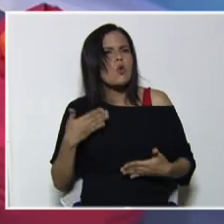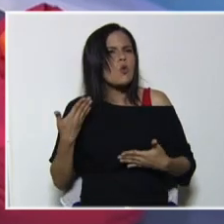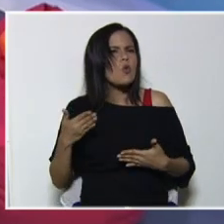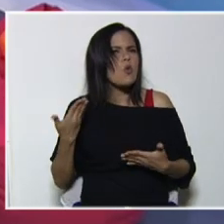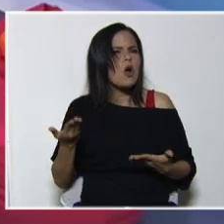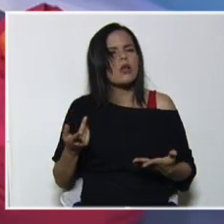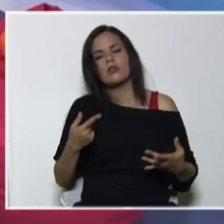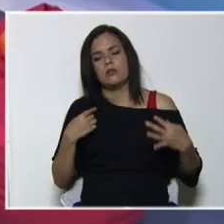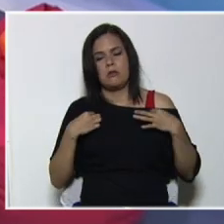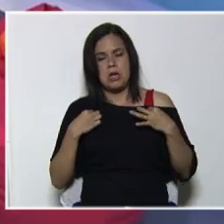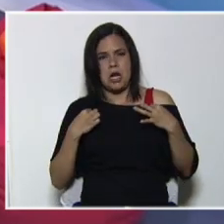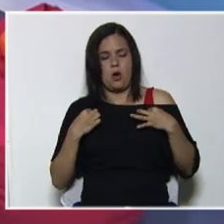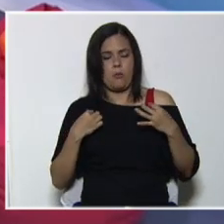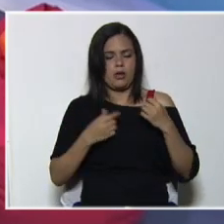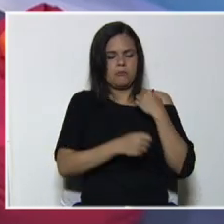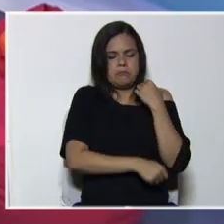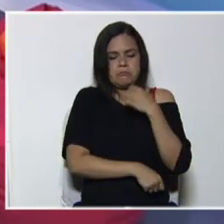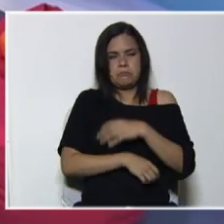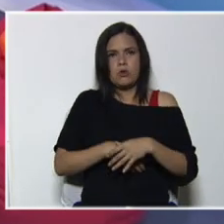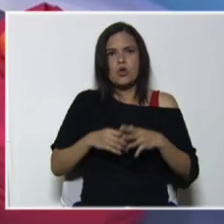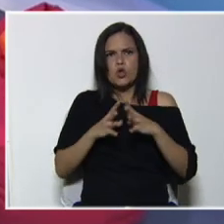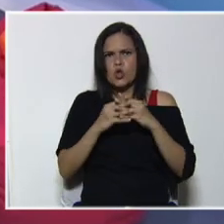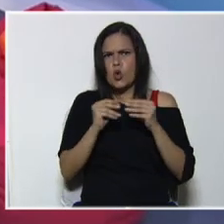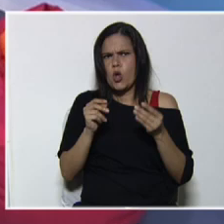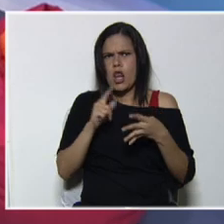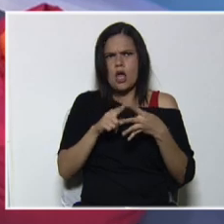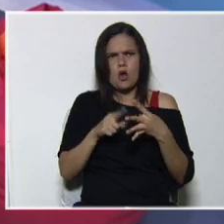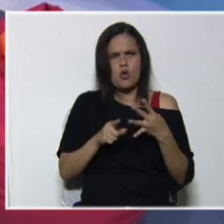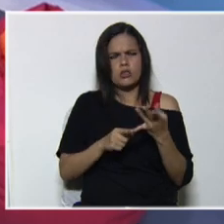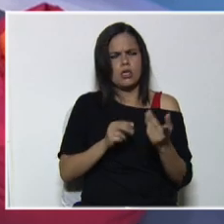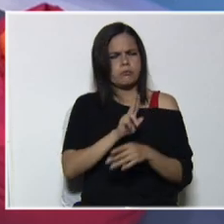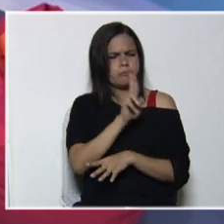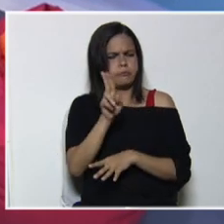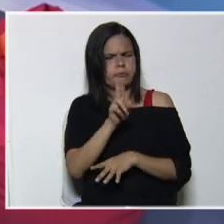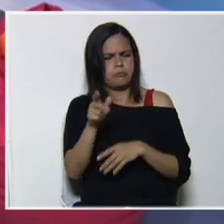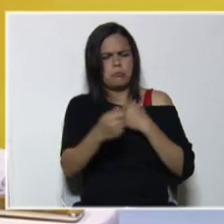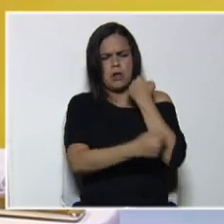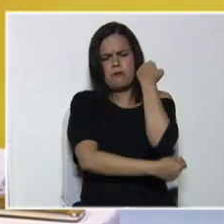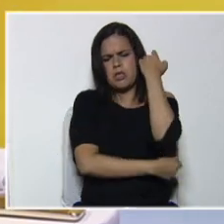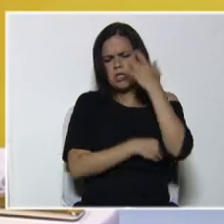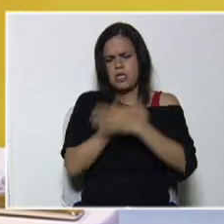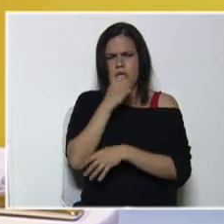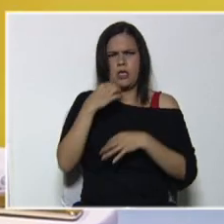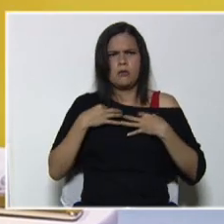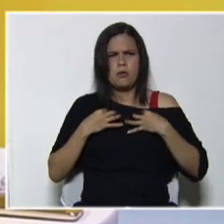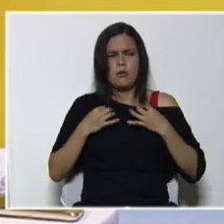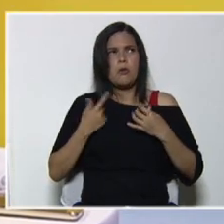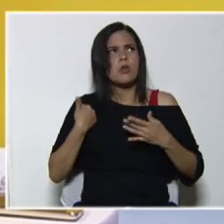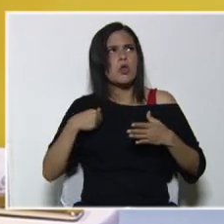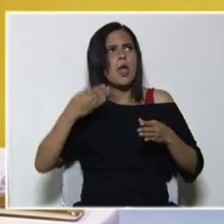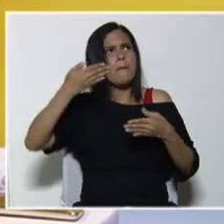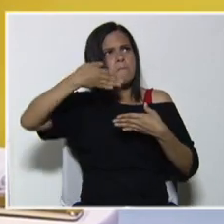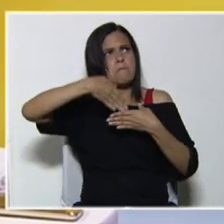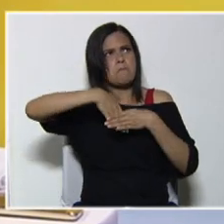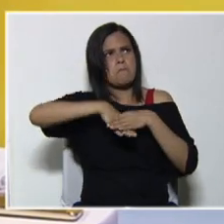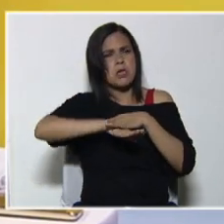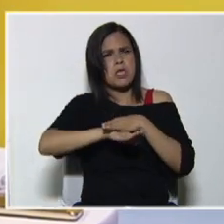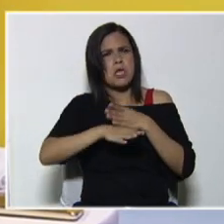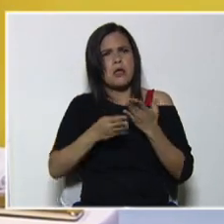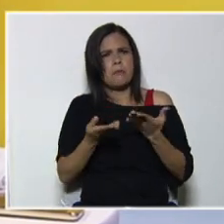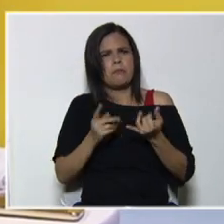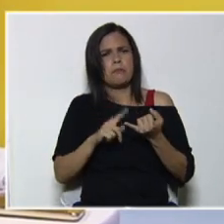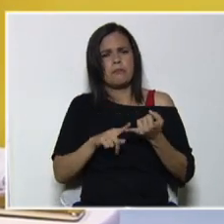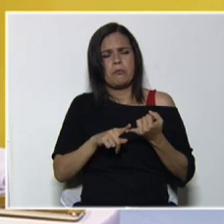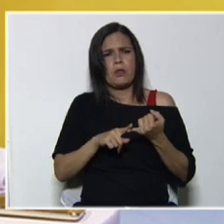nos vamos a vestir todas sus prendas para vestirse. Podemos tener una media, tenemos